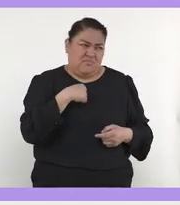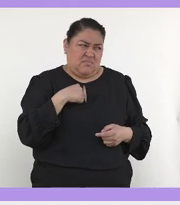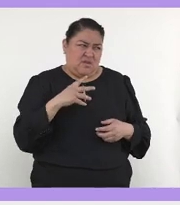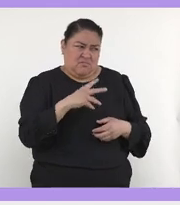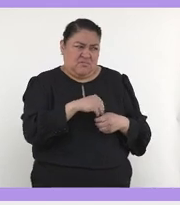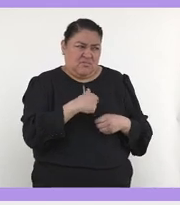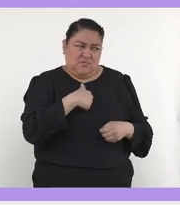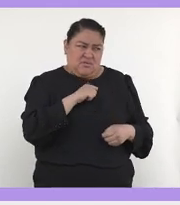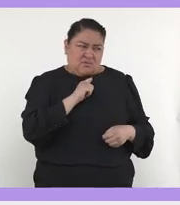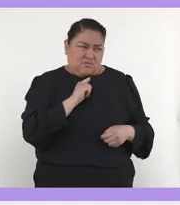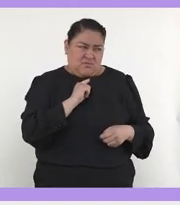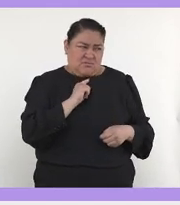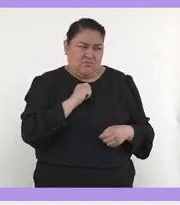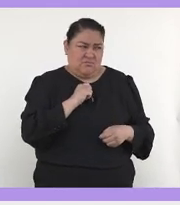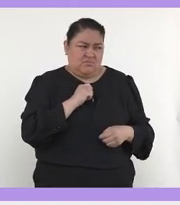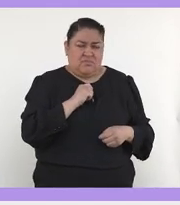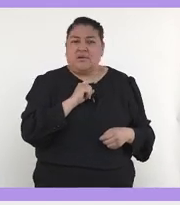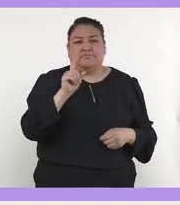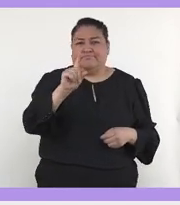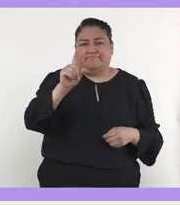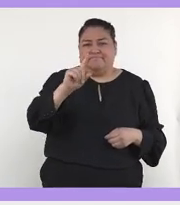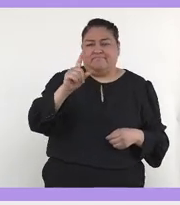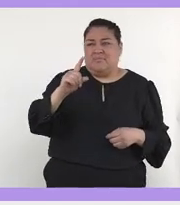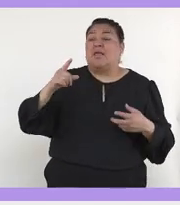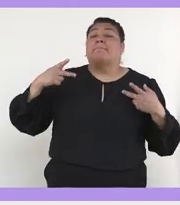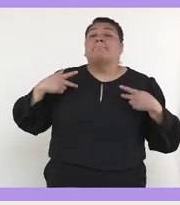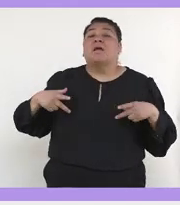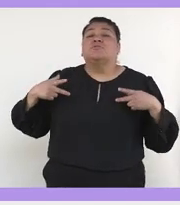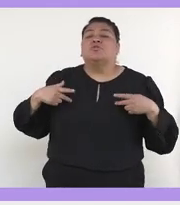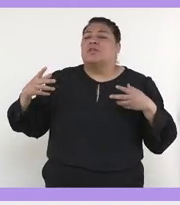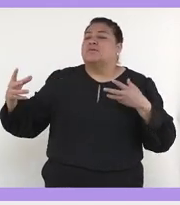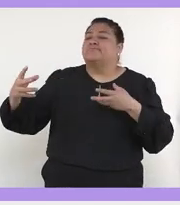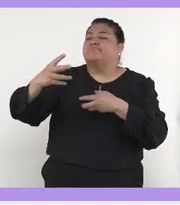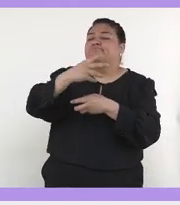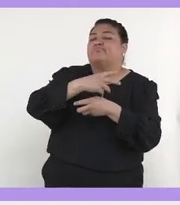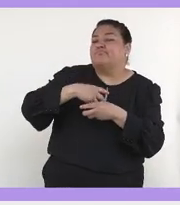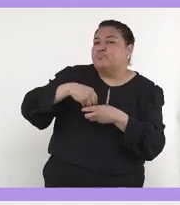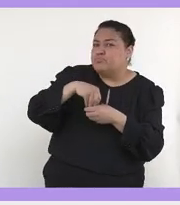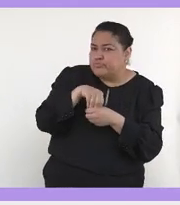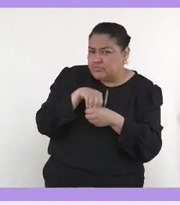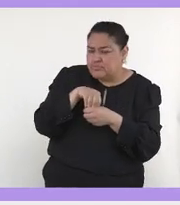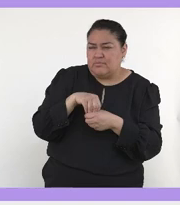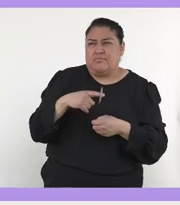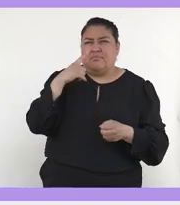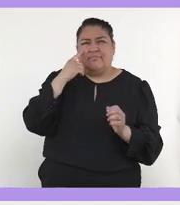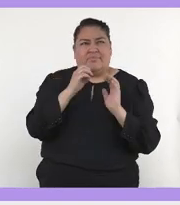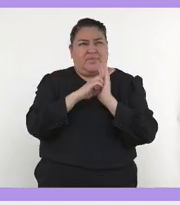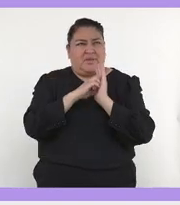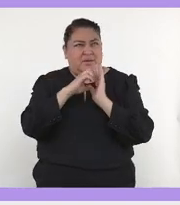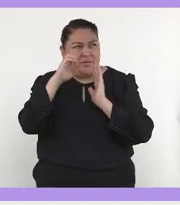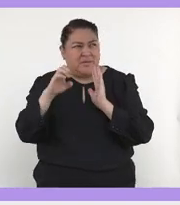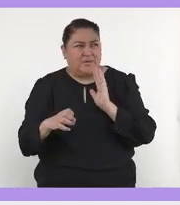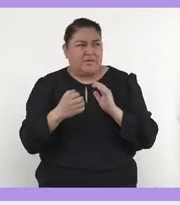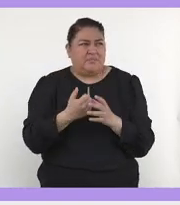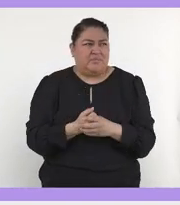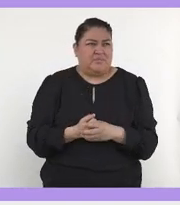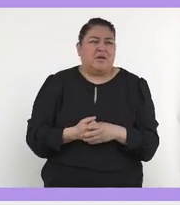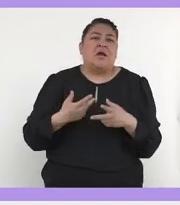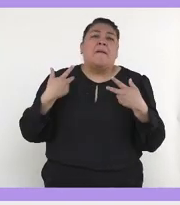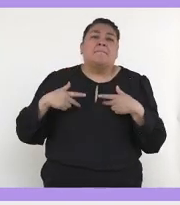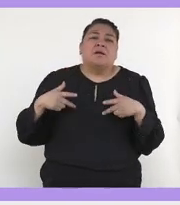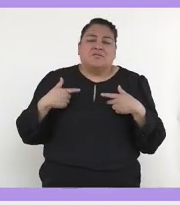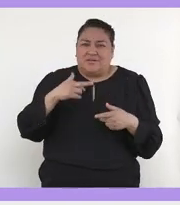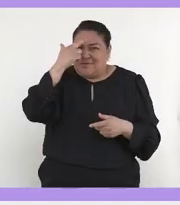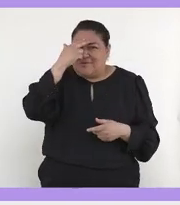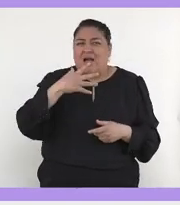nuestro discurso en nuestros dichos y este puede tener muchas variantes No nada más el de por ejemplo incluir a las personas no binarias